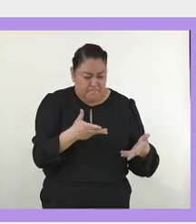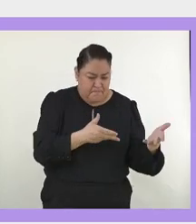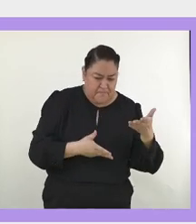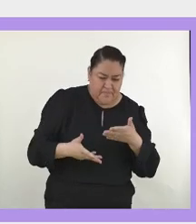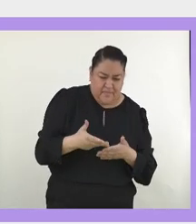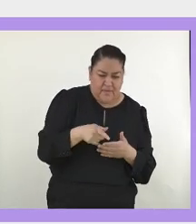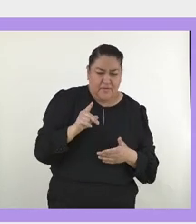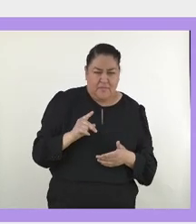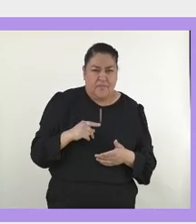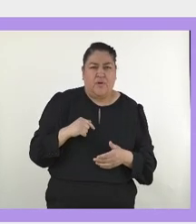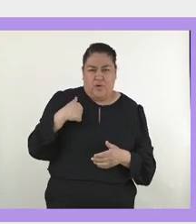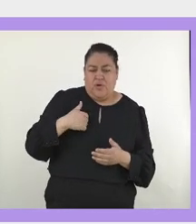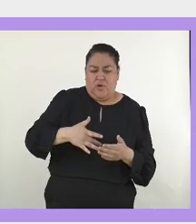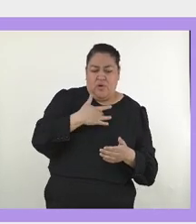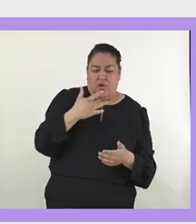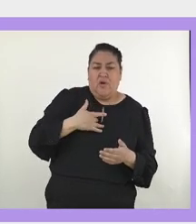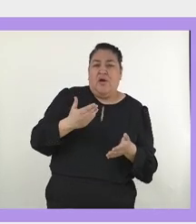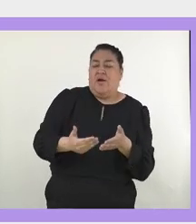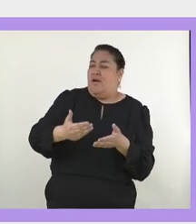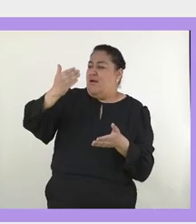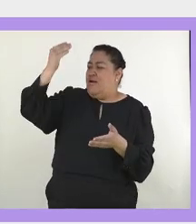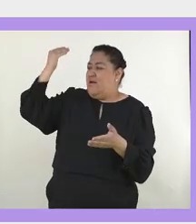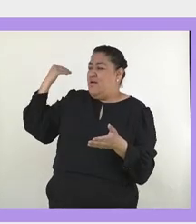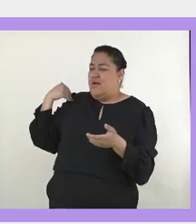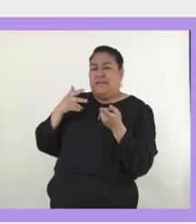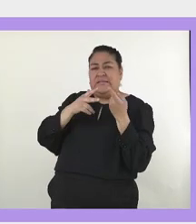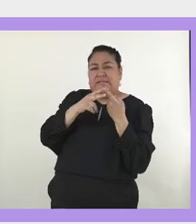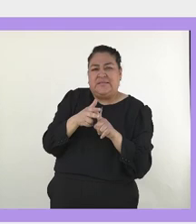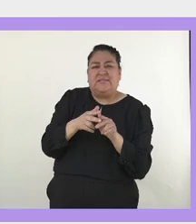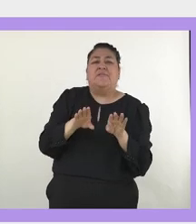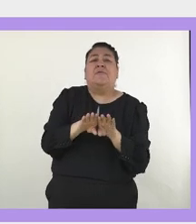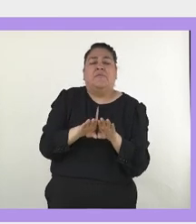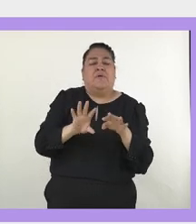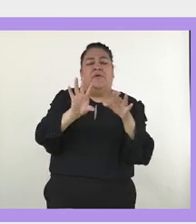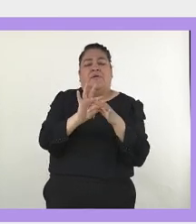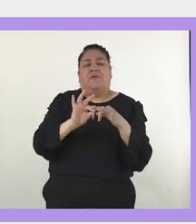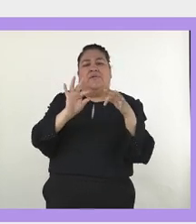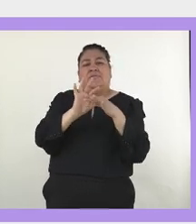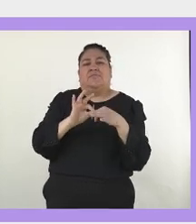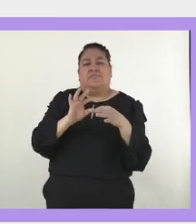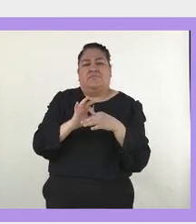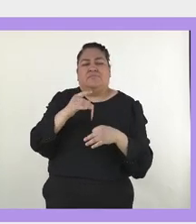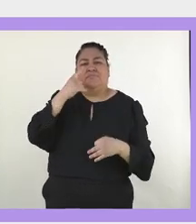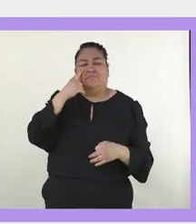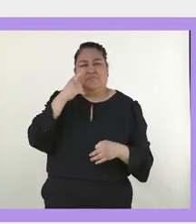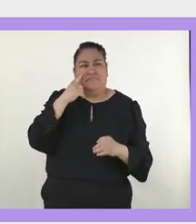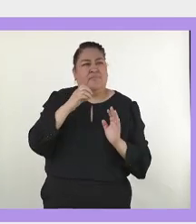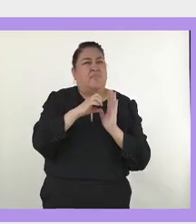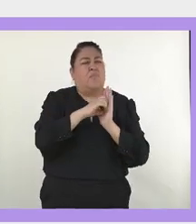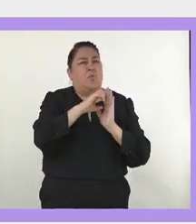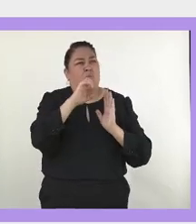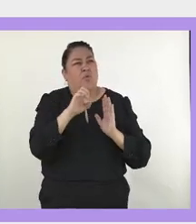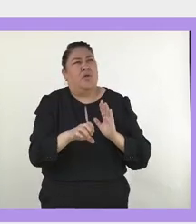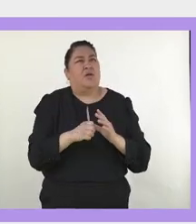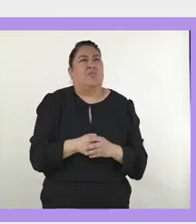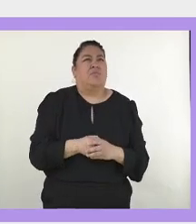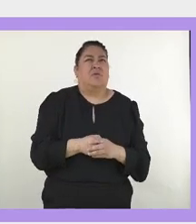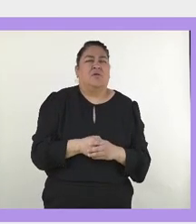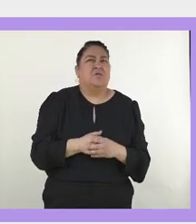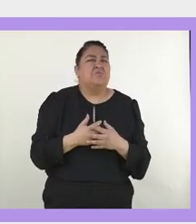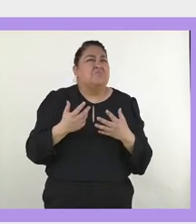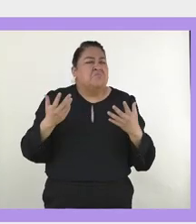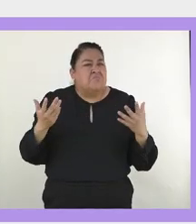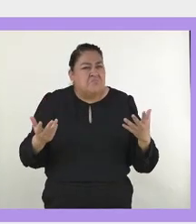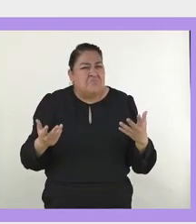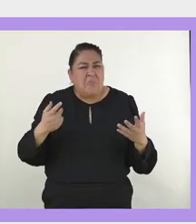sí les puedo platicar de los orígenes no y el origen era Cuál es la justificación o el fin o el